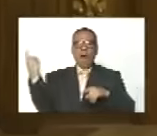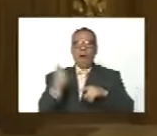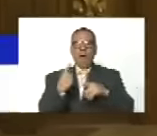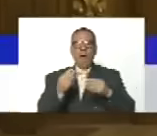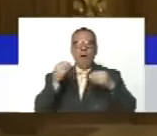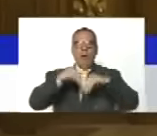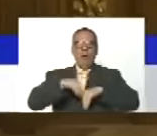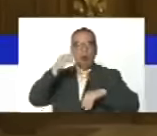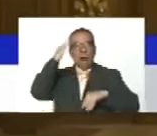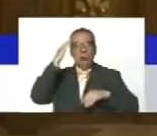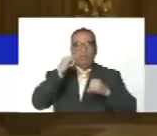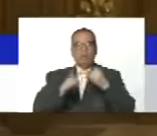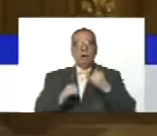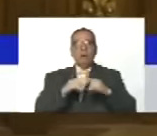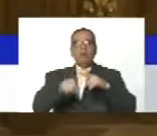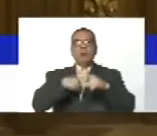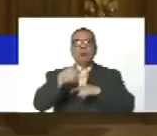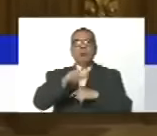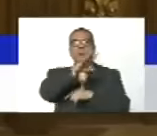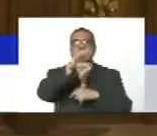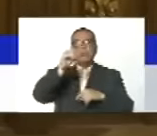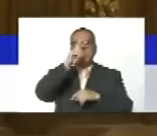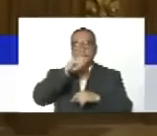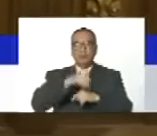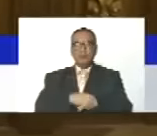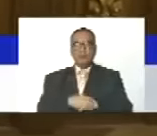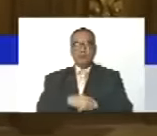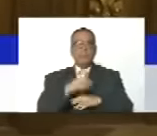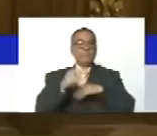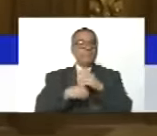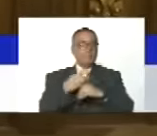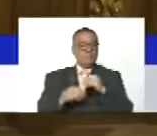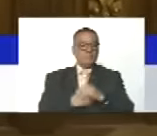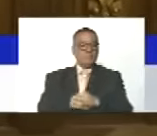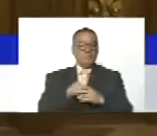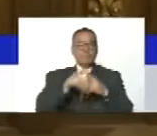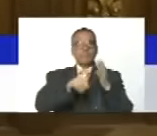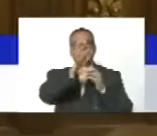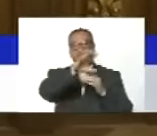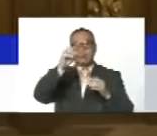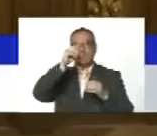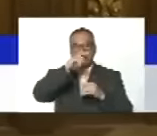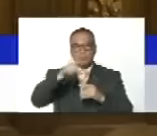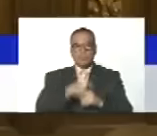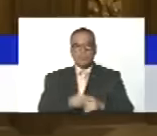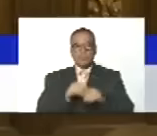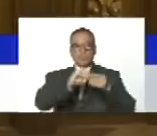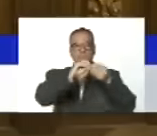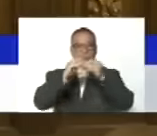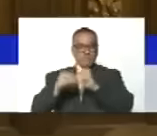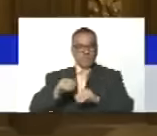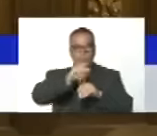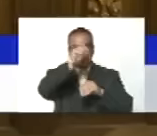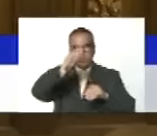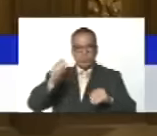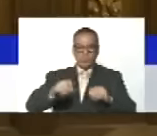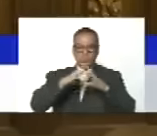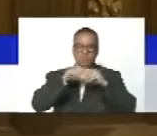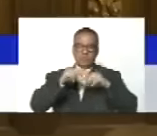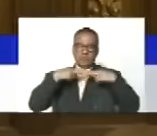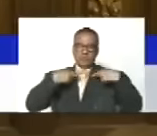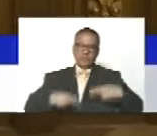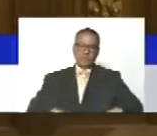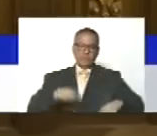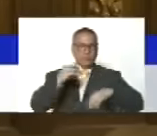la conclusión de que los próximos 50 años serán los 50 años del modelo socialista de la humanidad